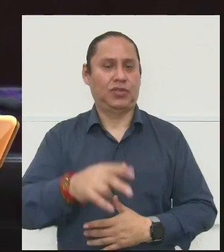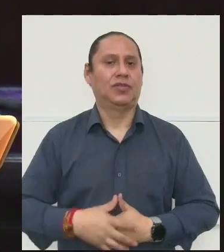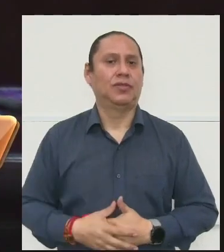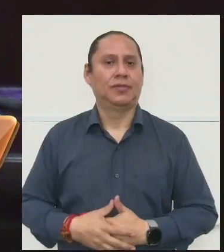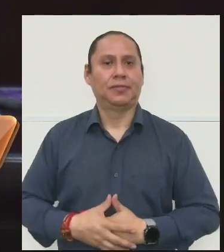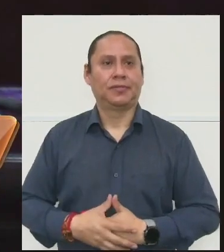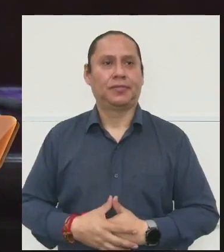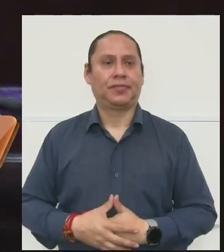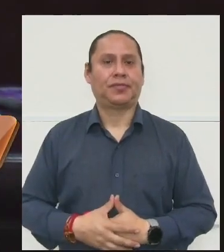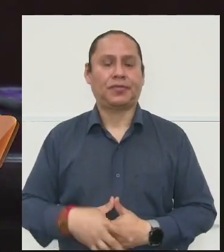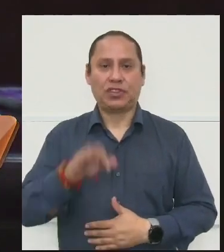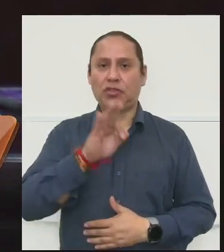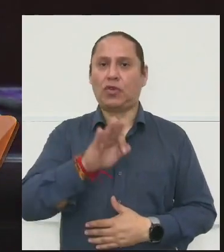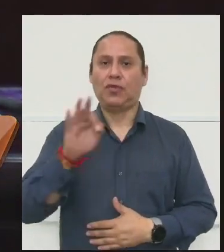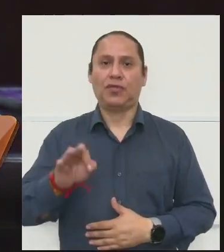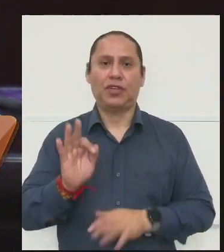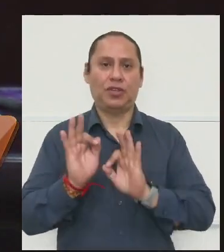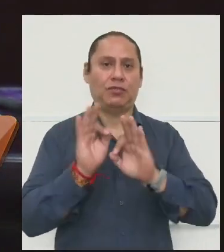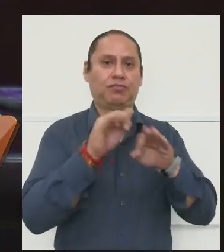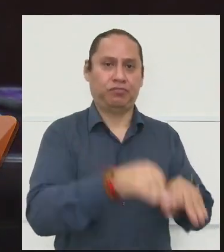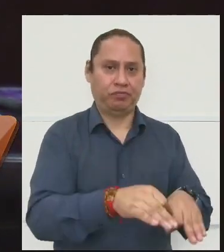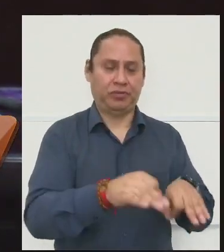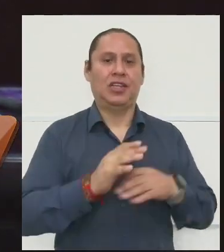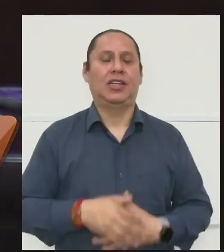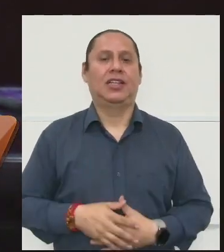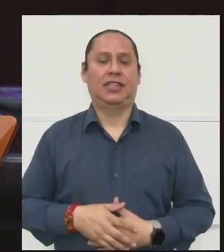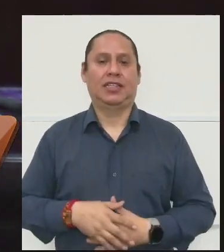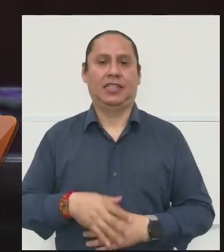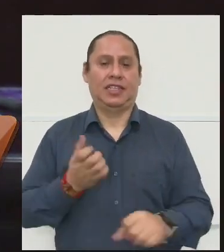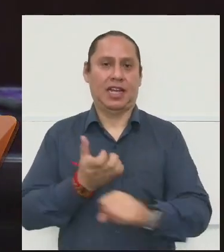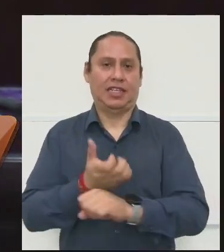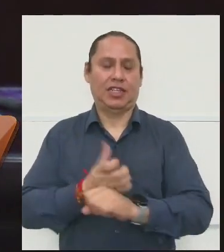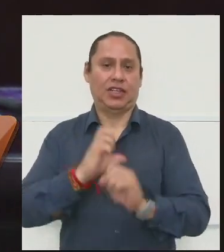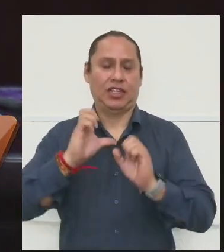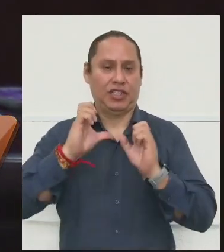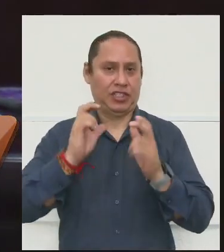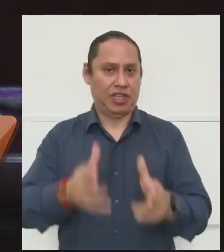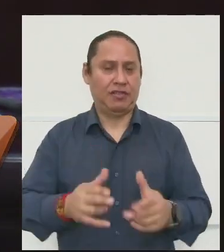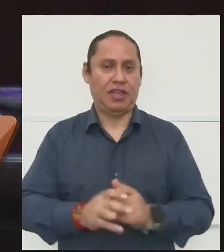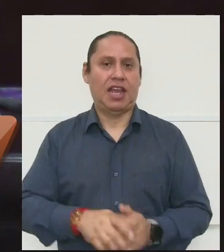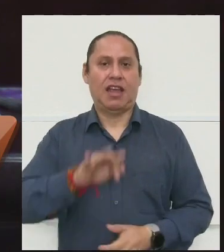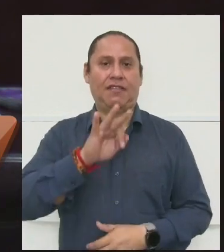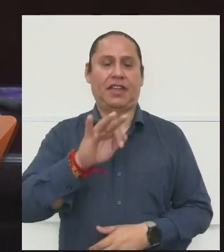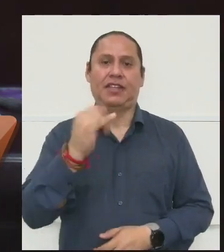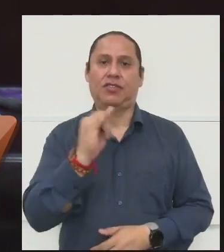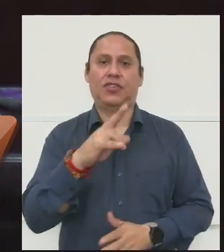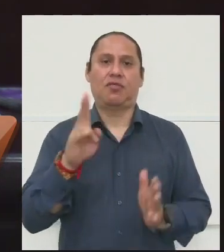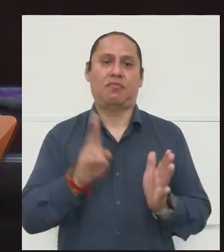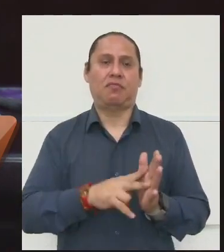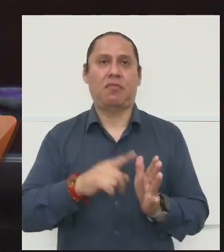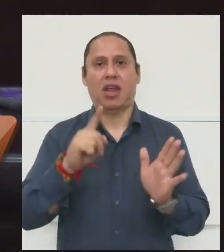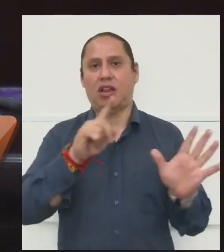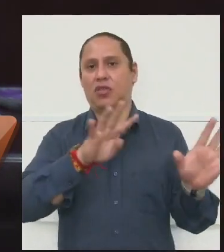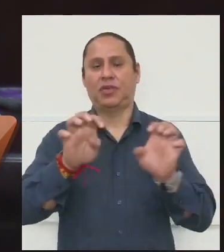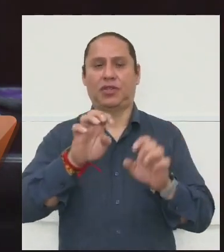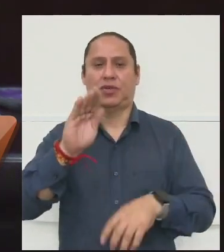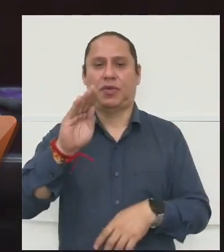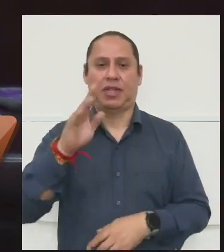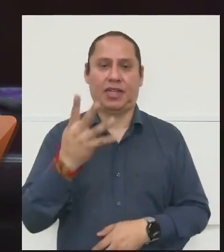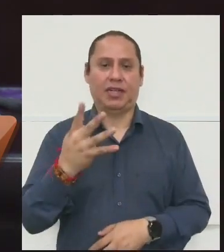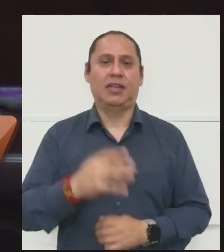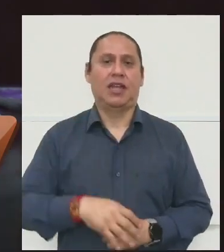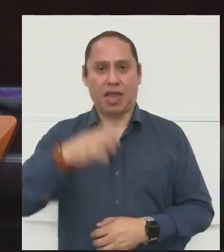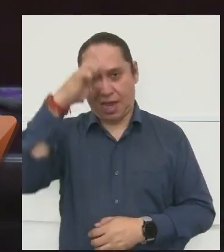2018 fecha de ingreso al poder judicial del estado de Chiapas 3 de junio de 1993 experiencia